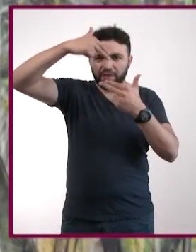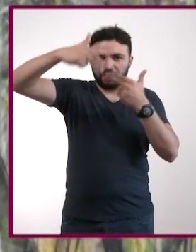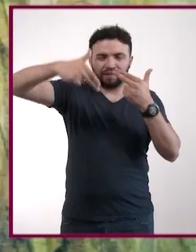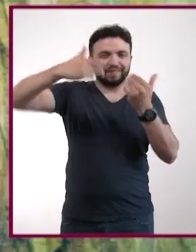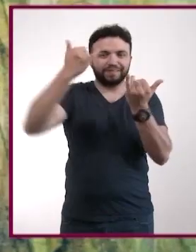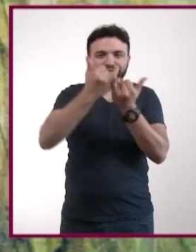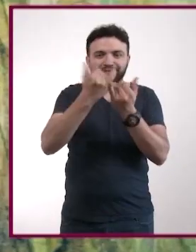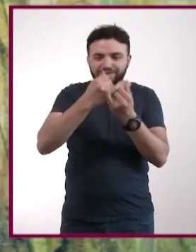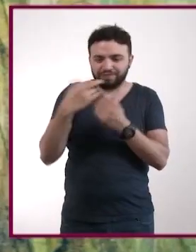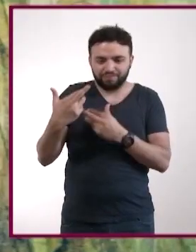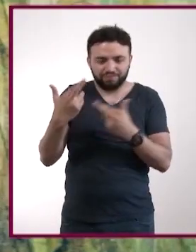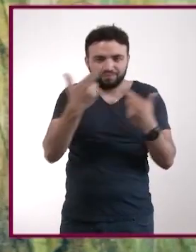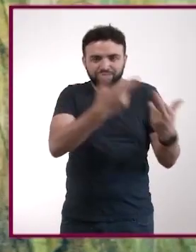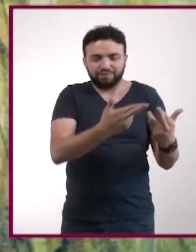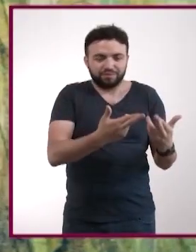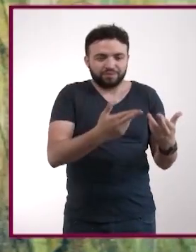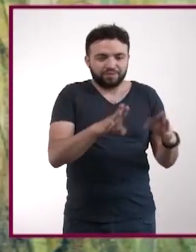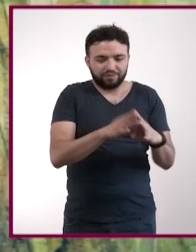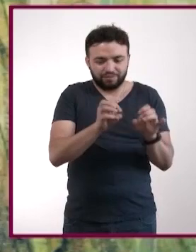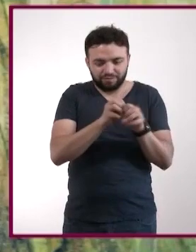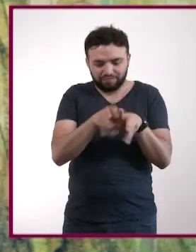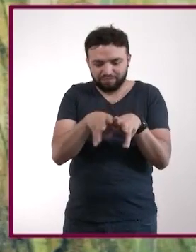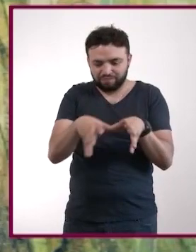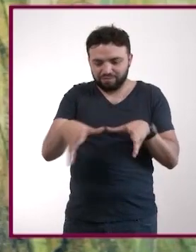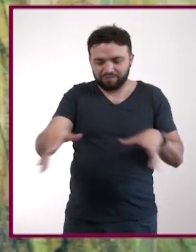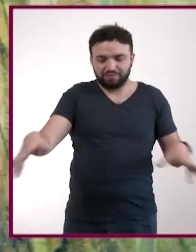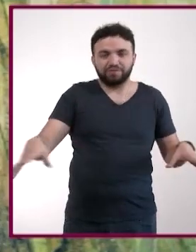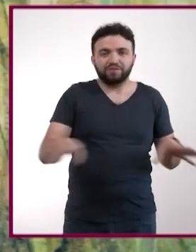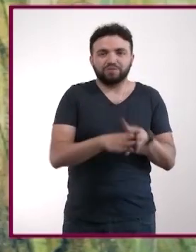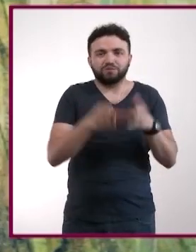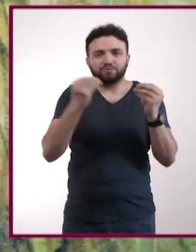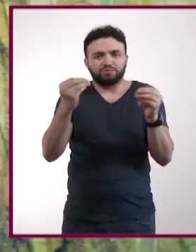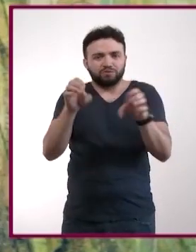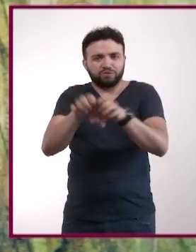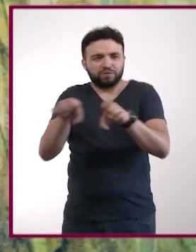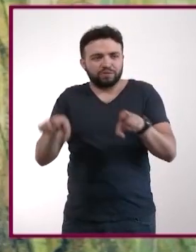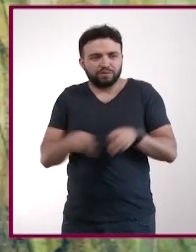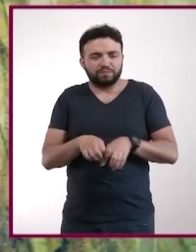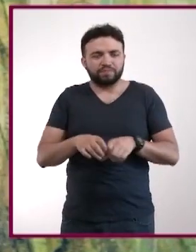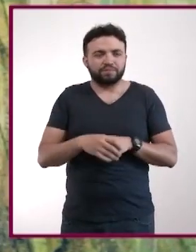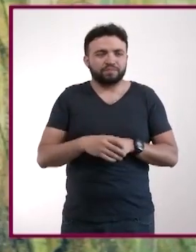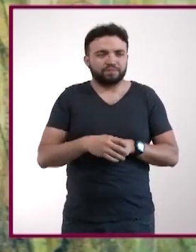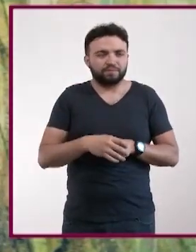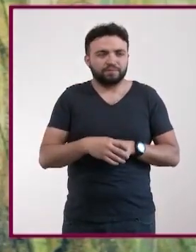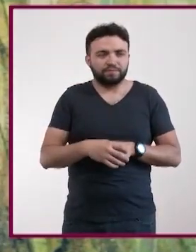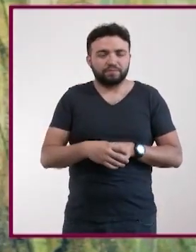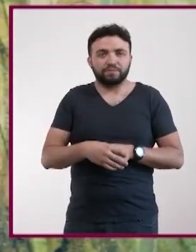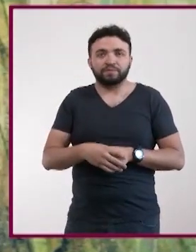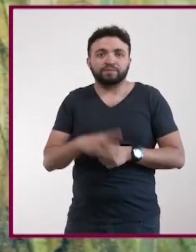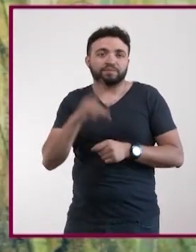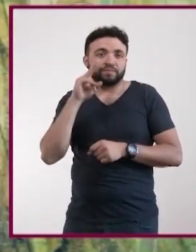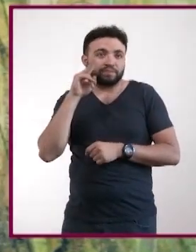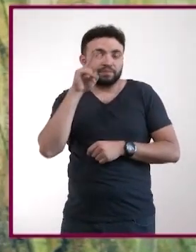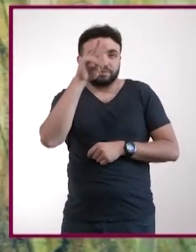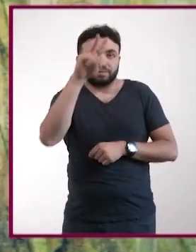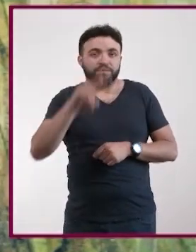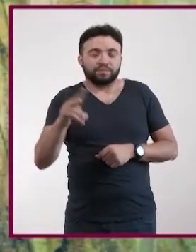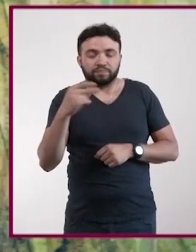pero se puede desdoblar, digamos, en mucho espacio. Y visualmente me